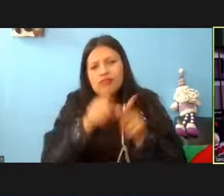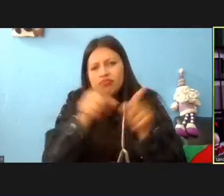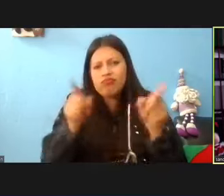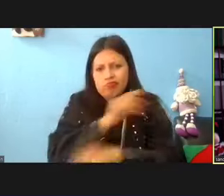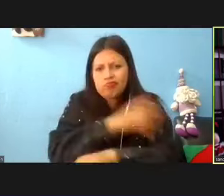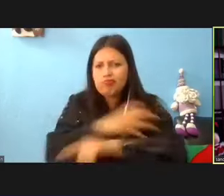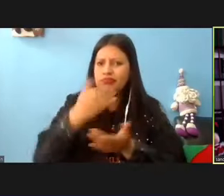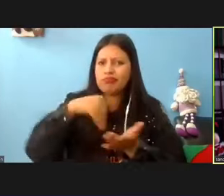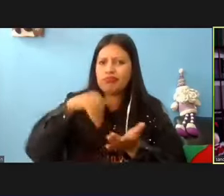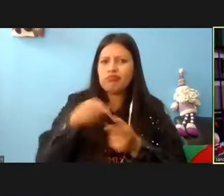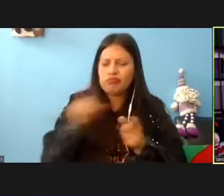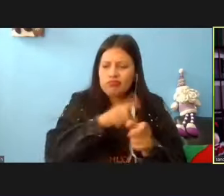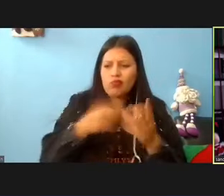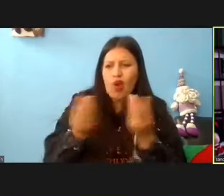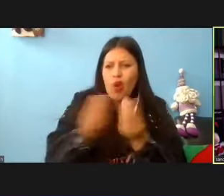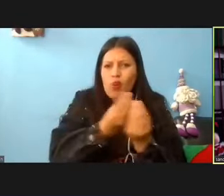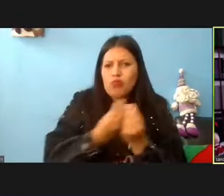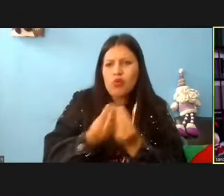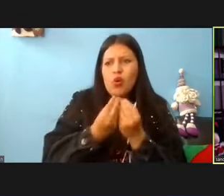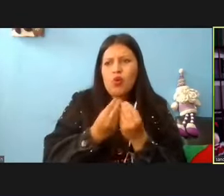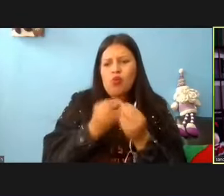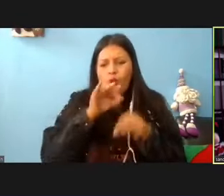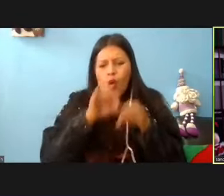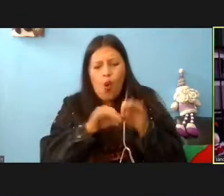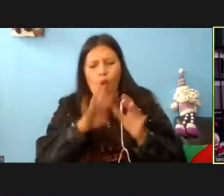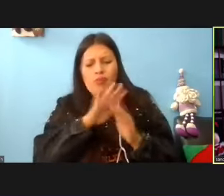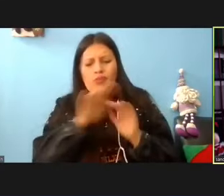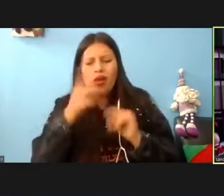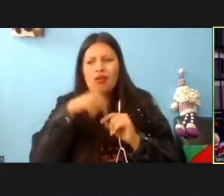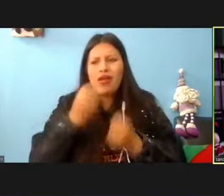teniendo el conjunto de estéticas y expresiones